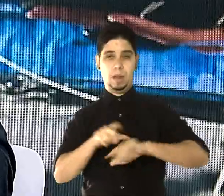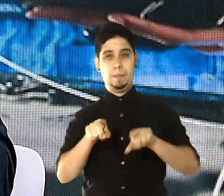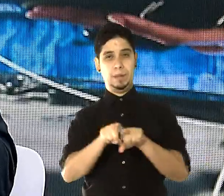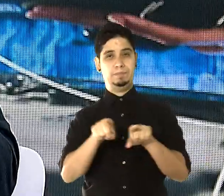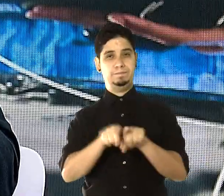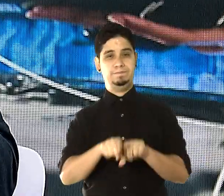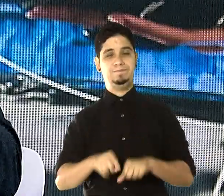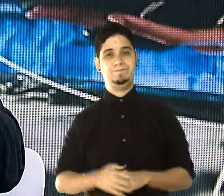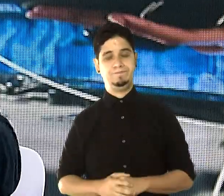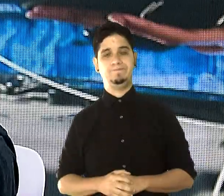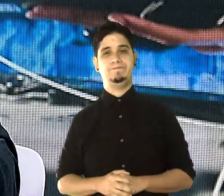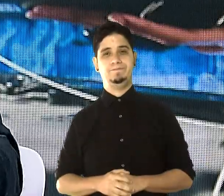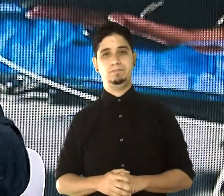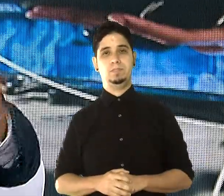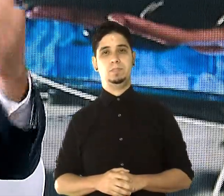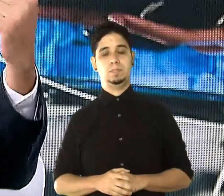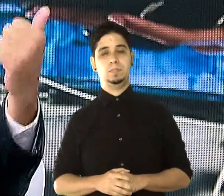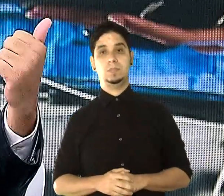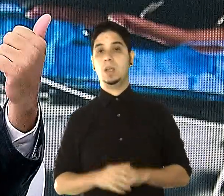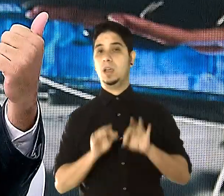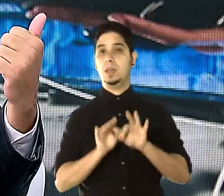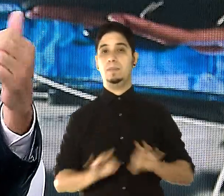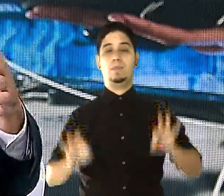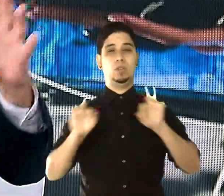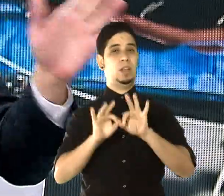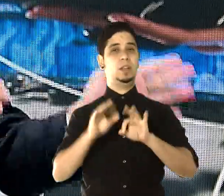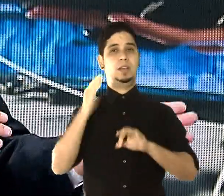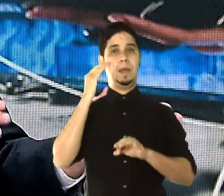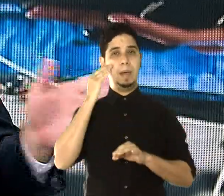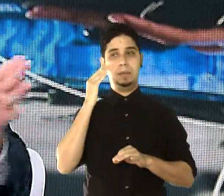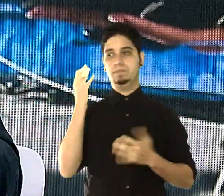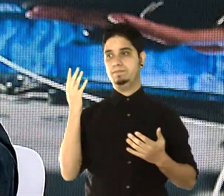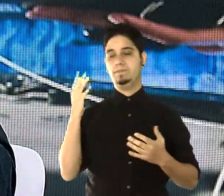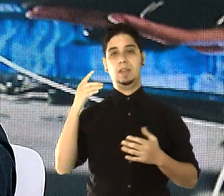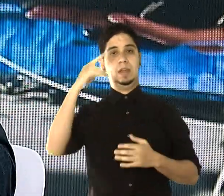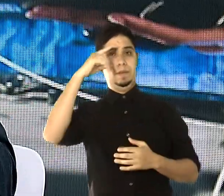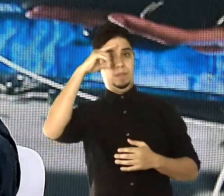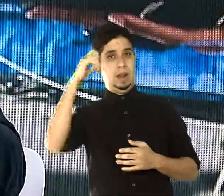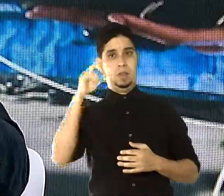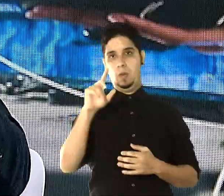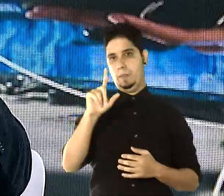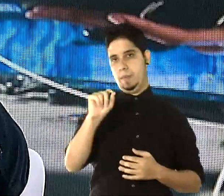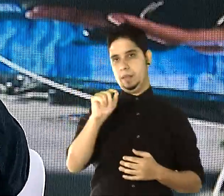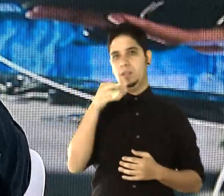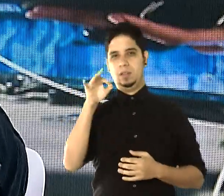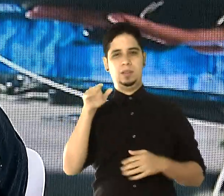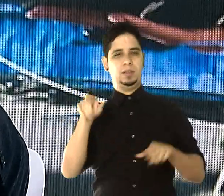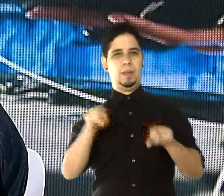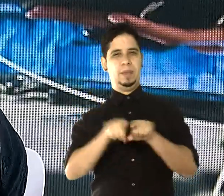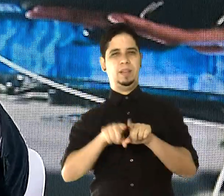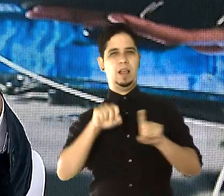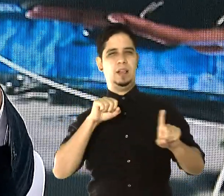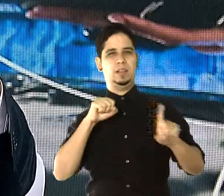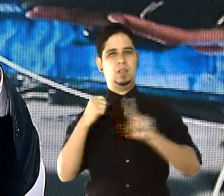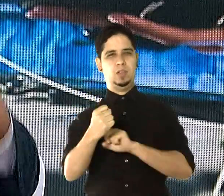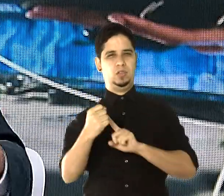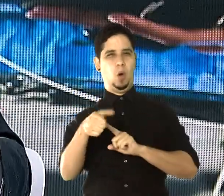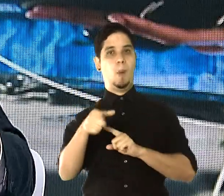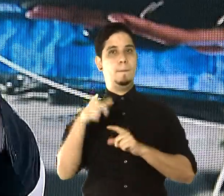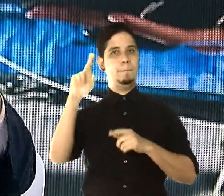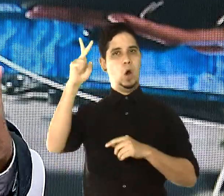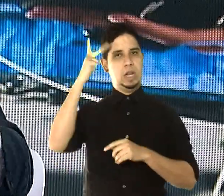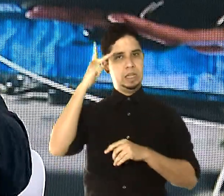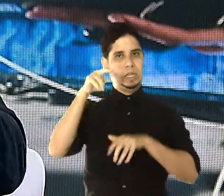que también hay que reconocer que en el verano del 2019 también hubo una situación política. Así que Puerto Rico no ha estado exento de